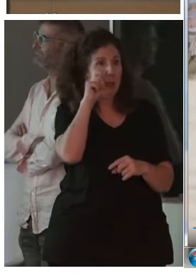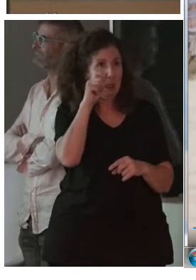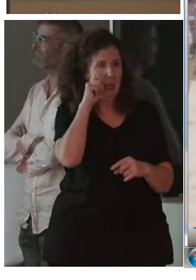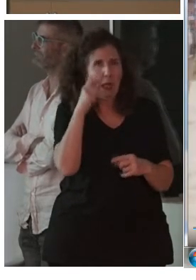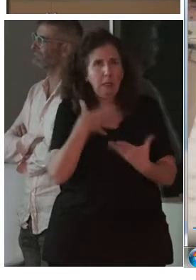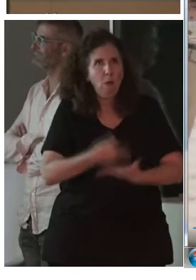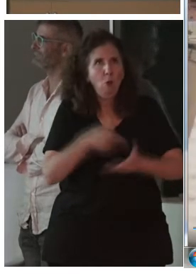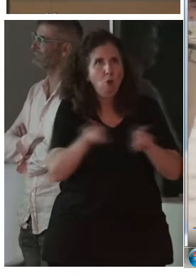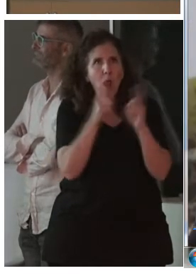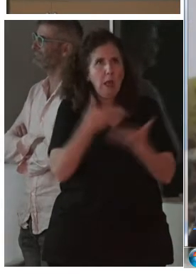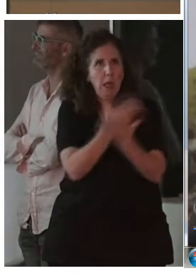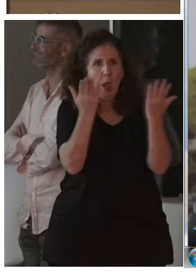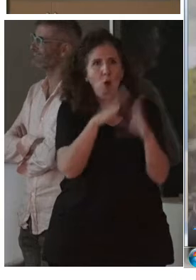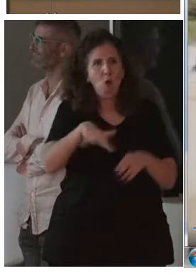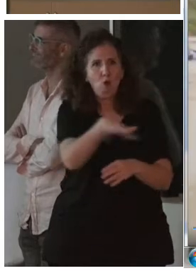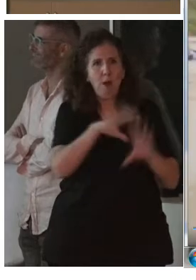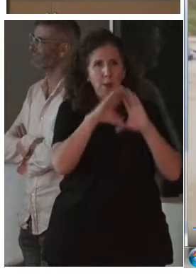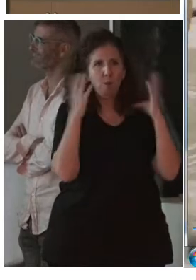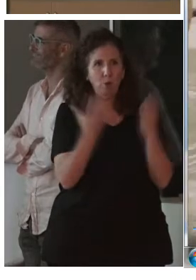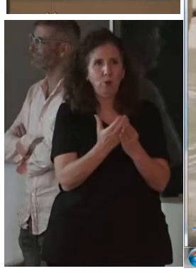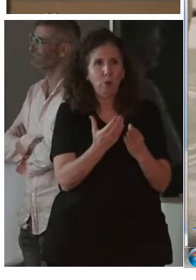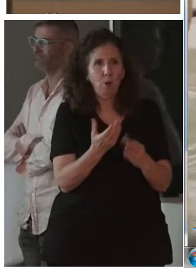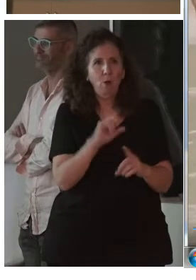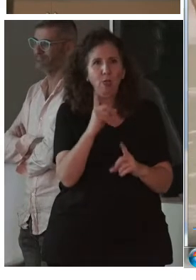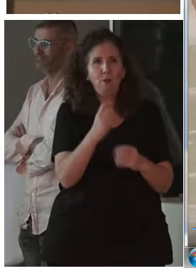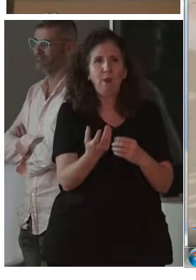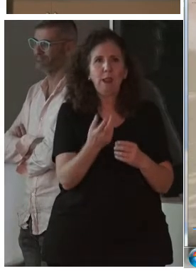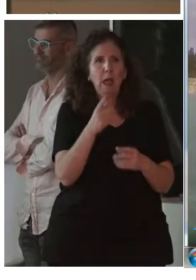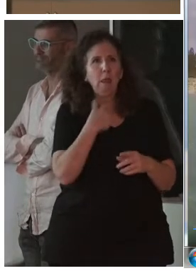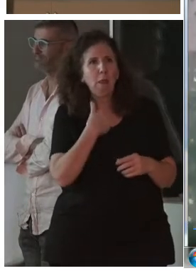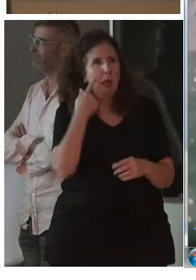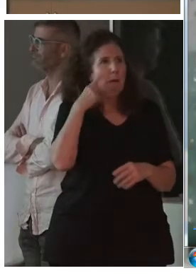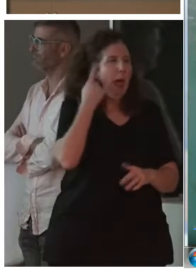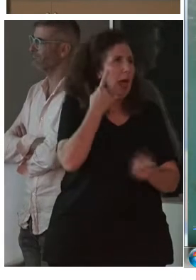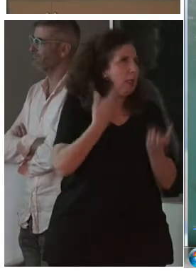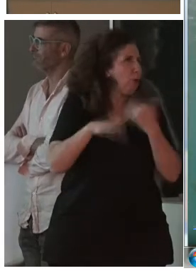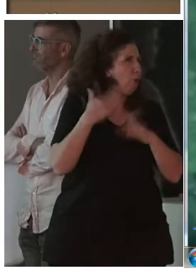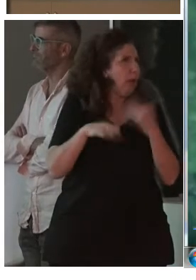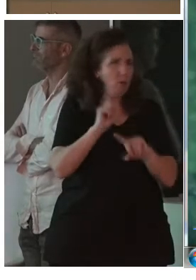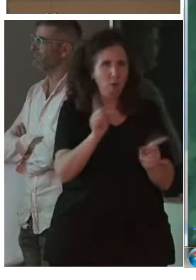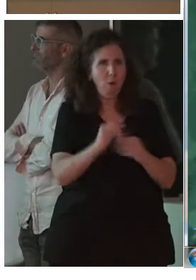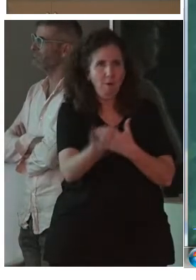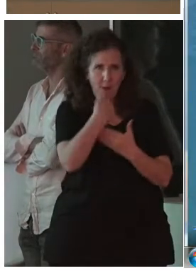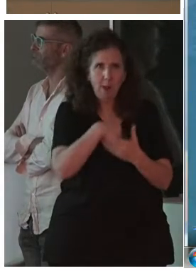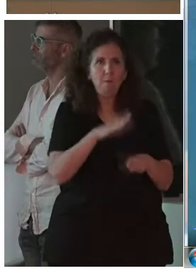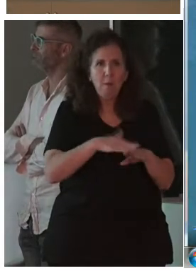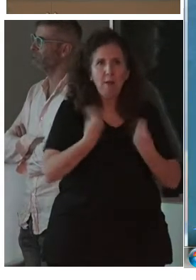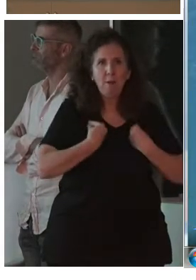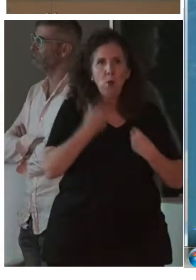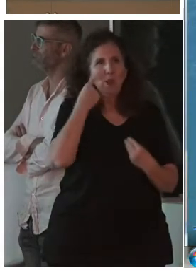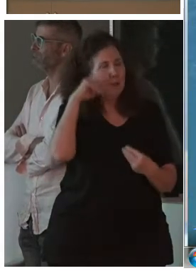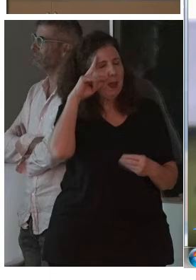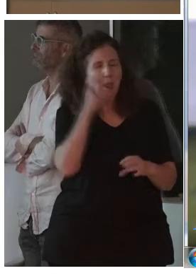Creemos que no existen excusas para vivir la vida al máximo y para poder tener experiencias increíbles. Y eso es lo que nosotros